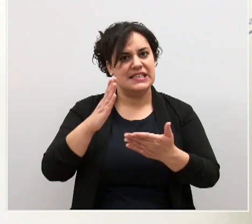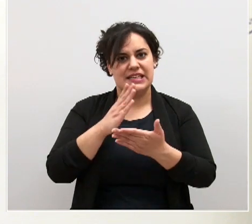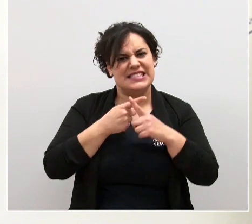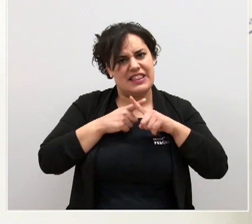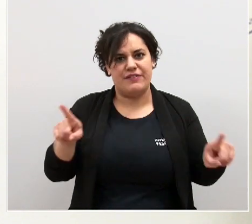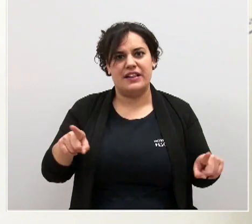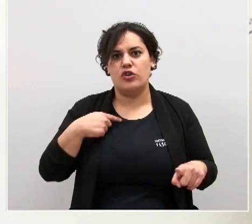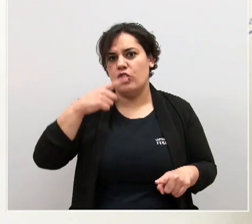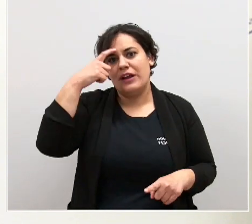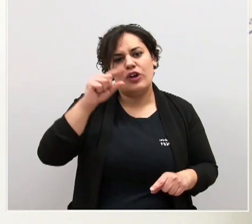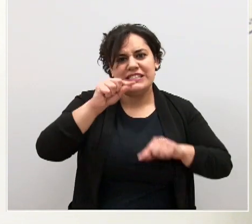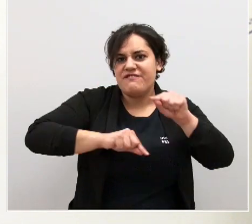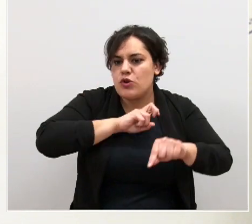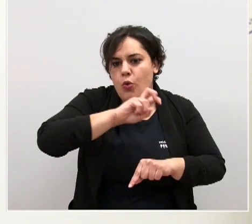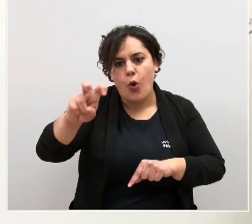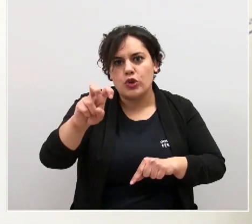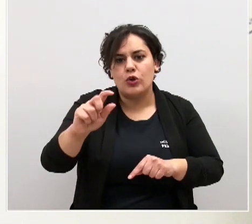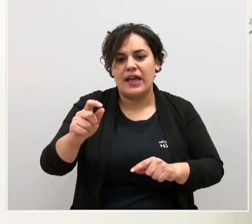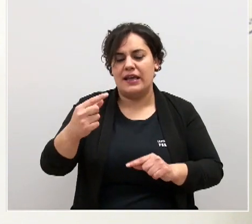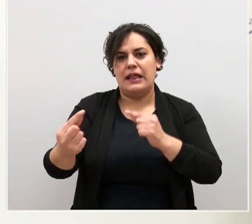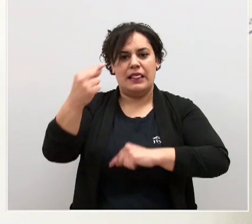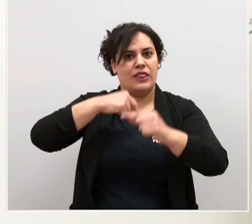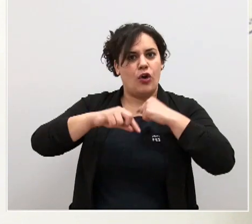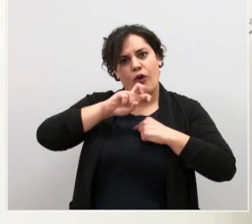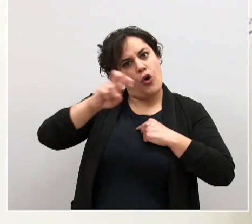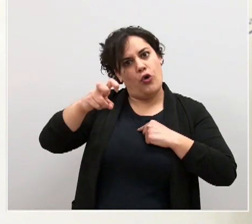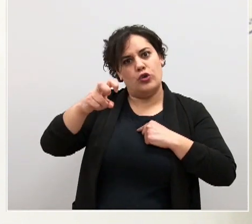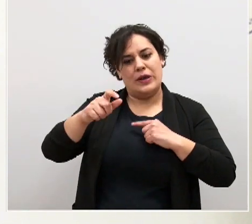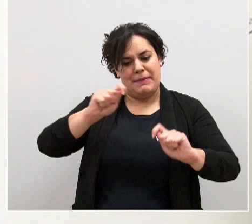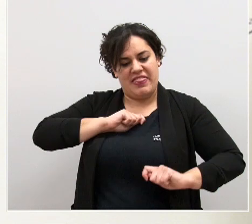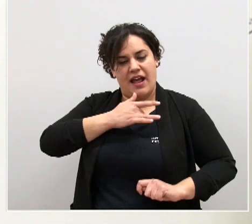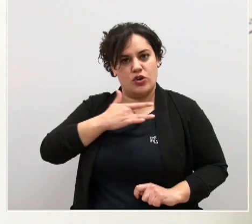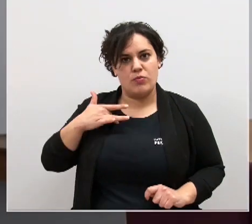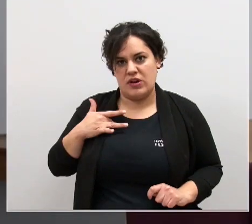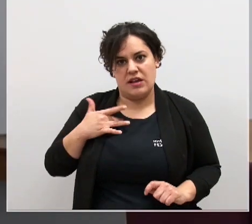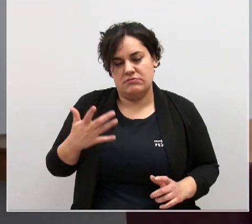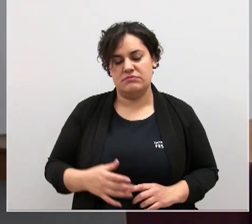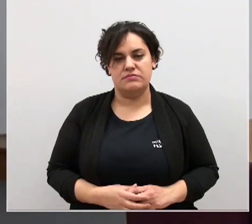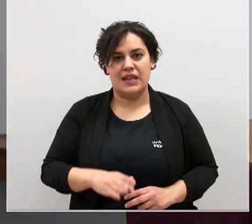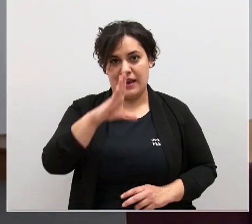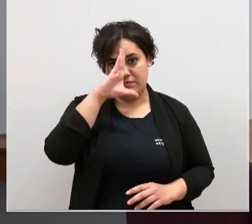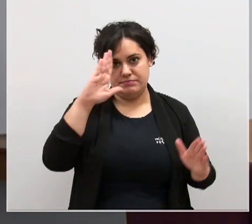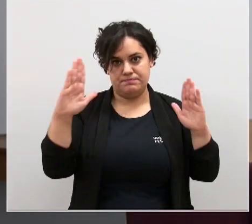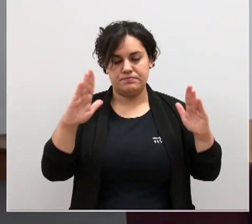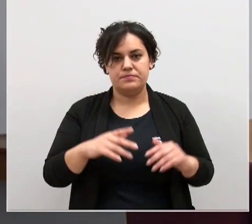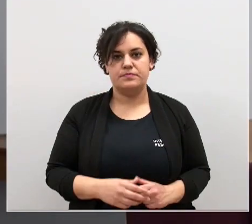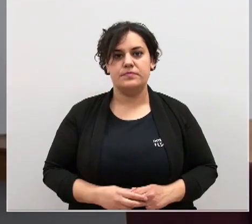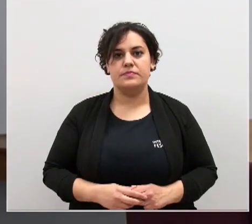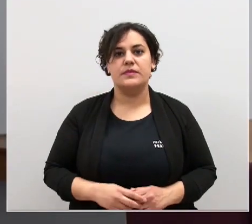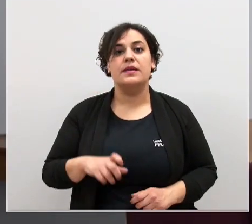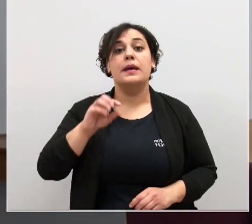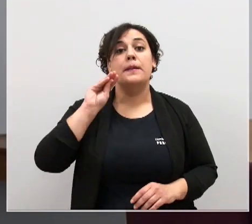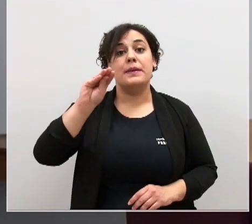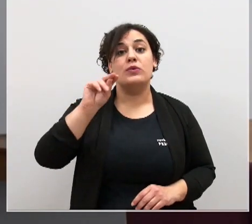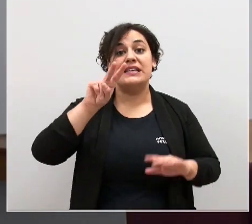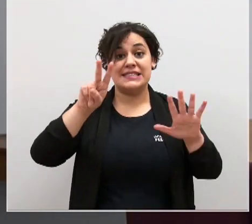otras causas. Habitualmente son otros virus los que producen ese tipo de sintomatología y de enfermedad, ¿no? Pregunta de 7, región de